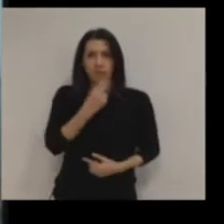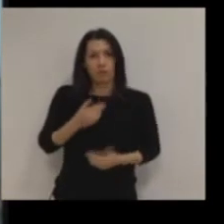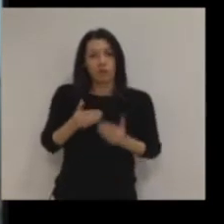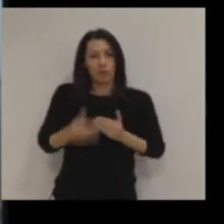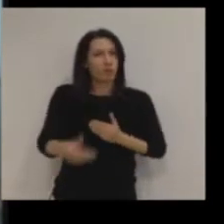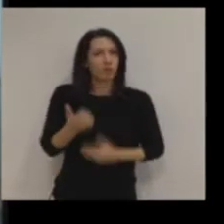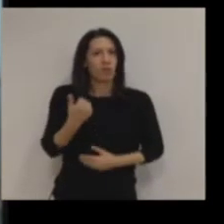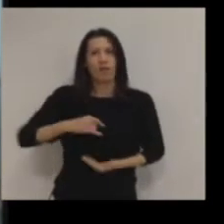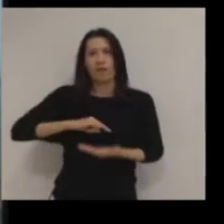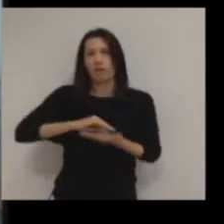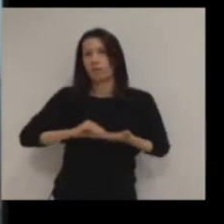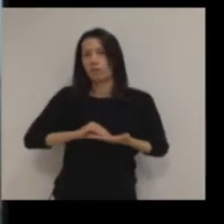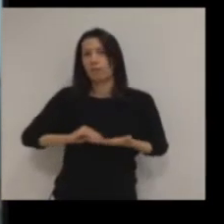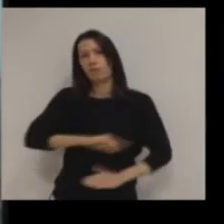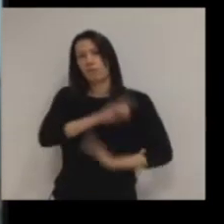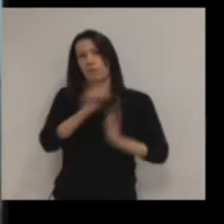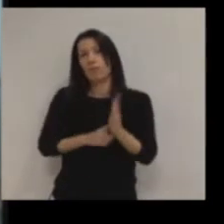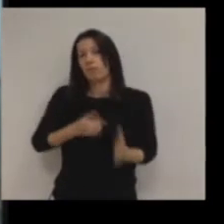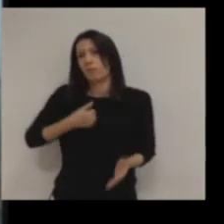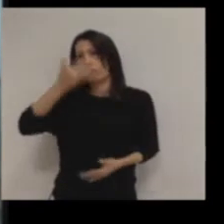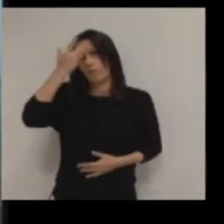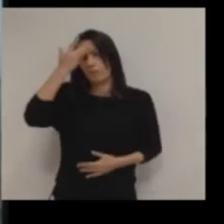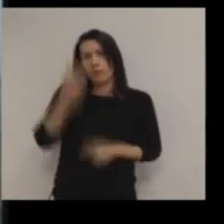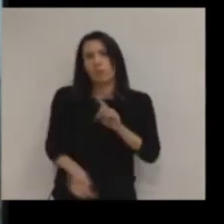estará solucionado, en el caso de que hubiera.